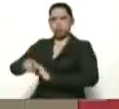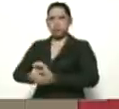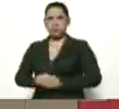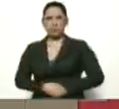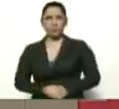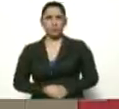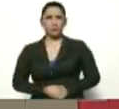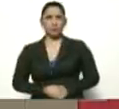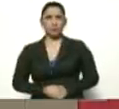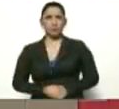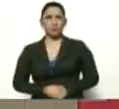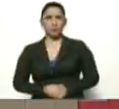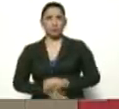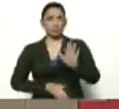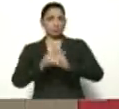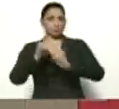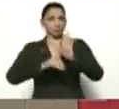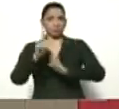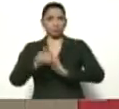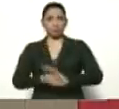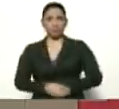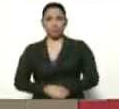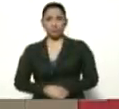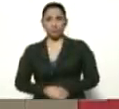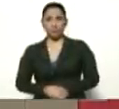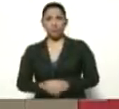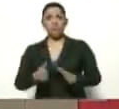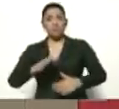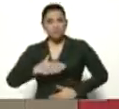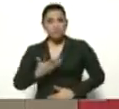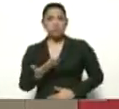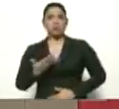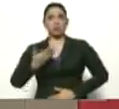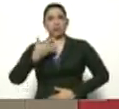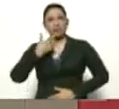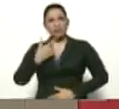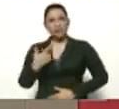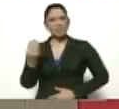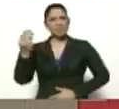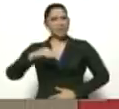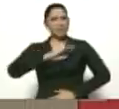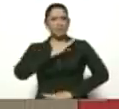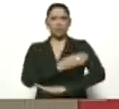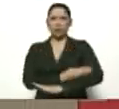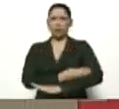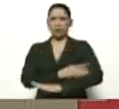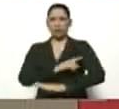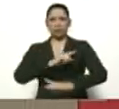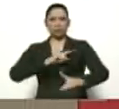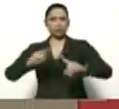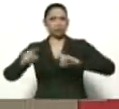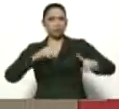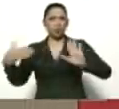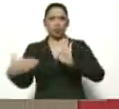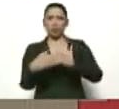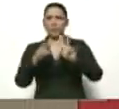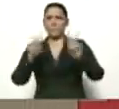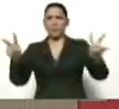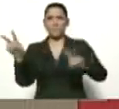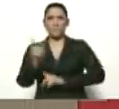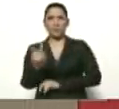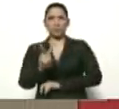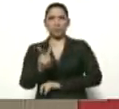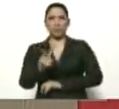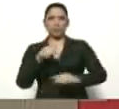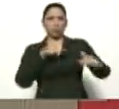se desarrollara lo que puede considerarse la más atroz acción en contra de la paz de venezuela la